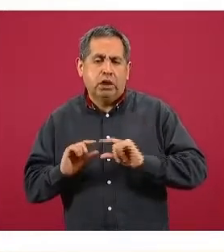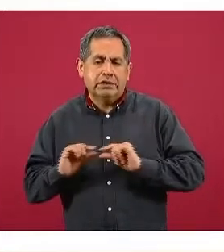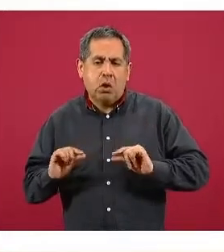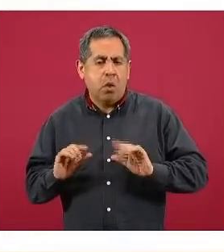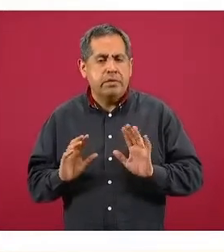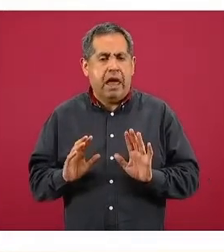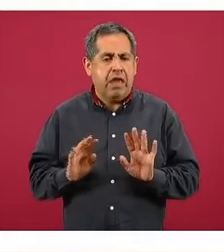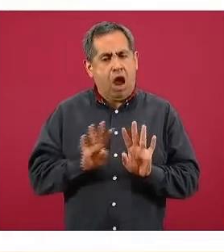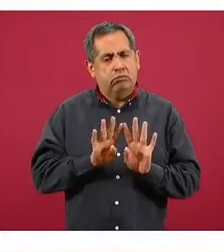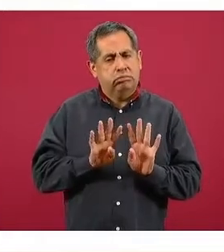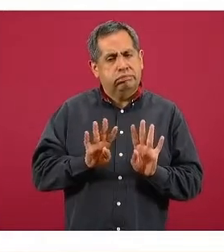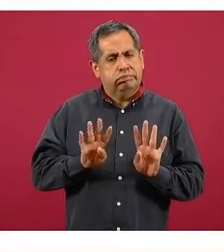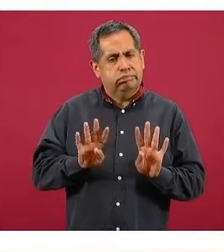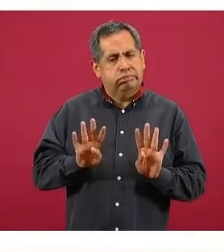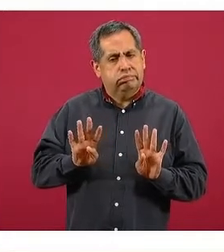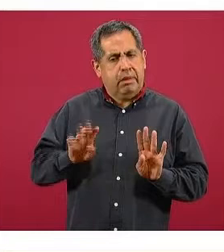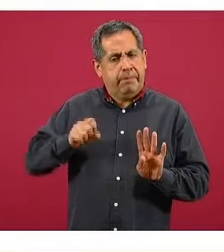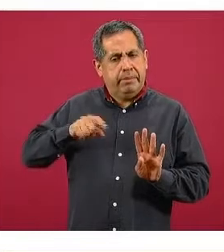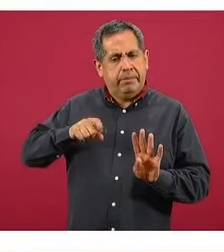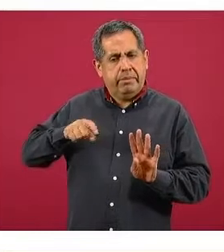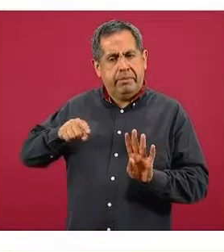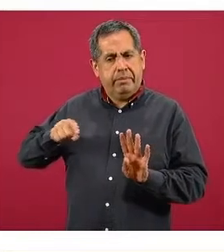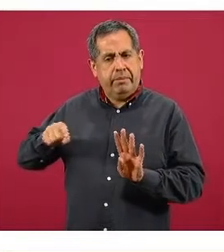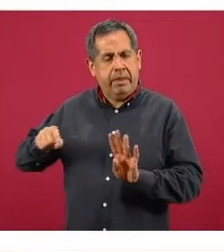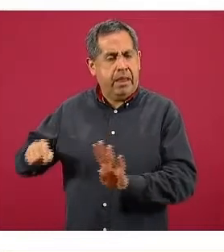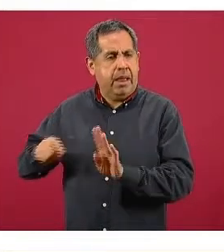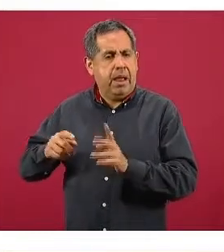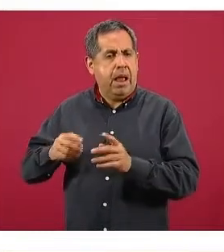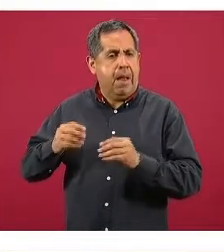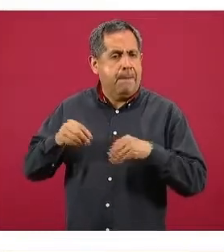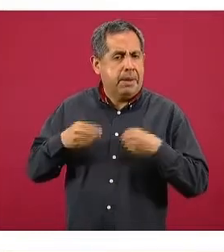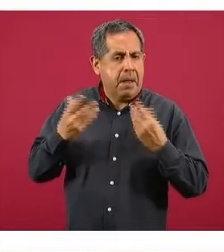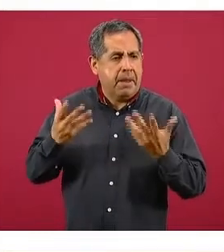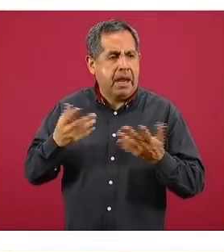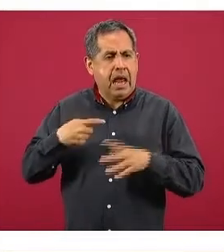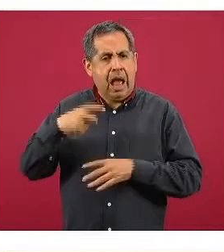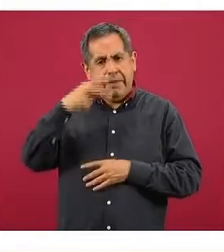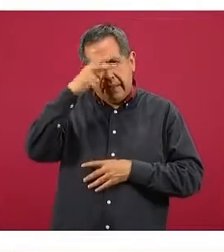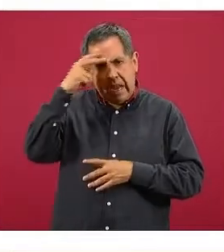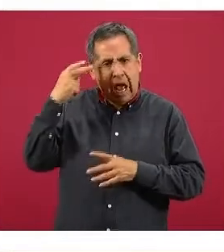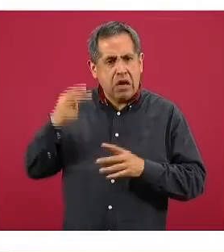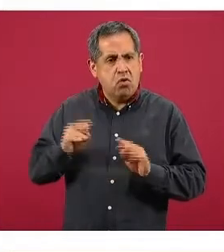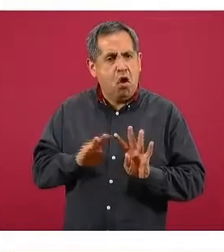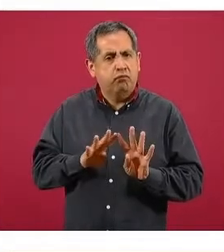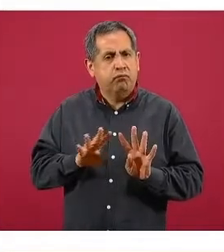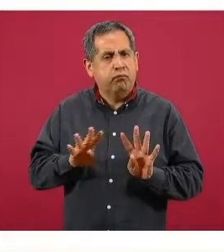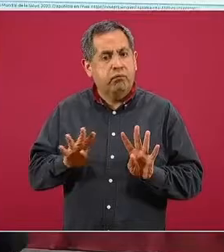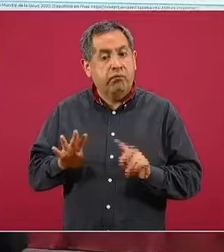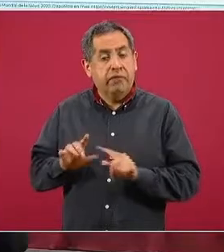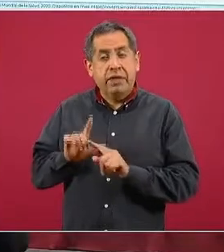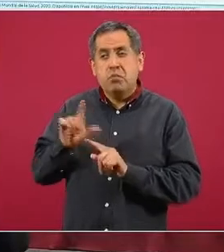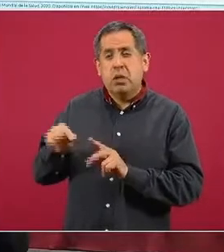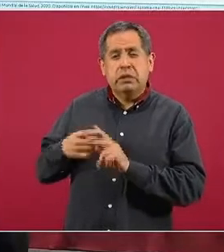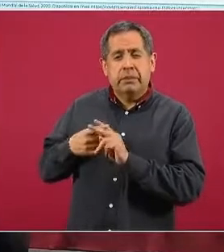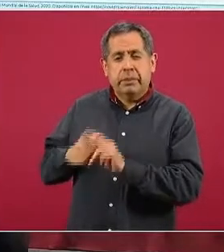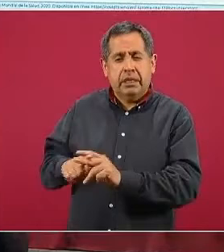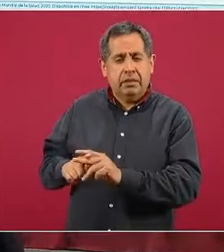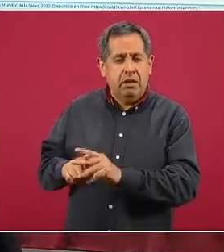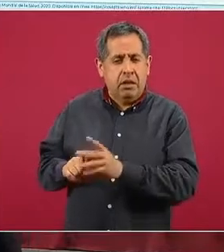largo de toda la primavera y el verano del hemisferio norte, y posteriormente a partir